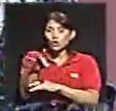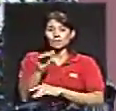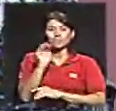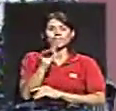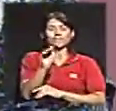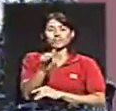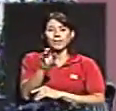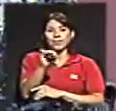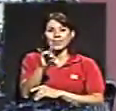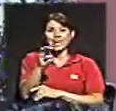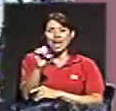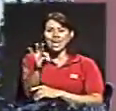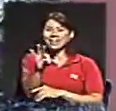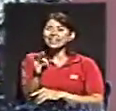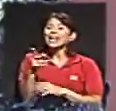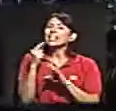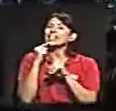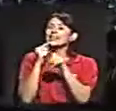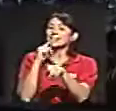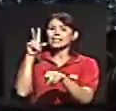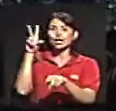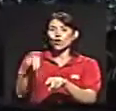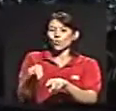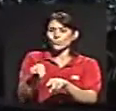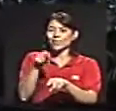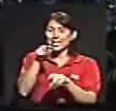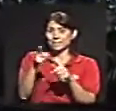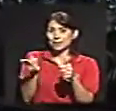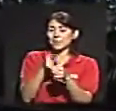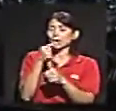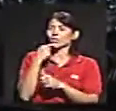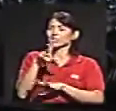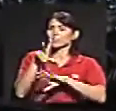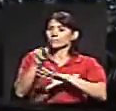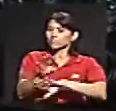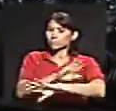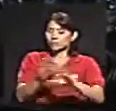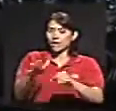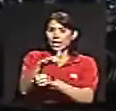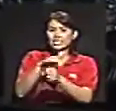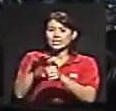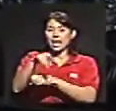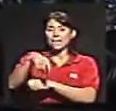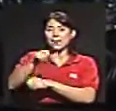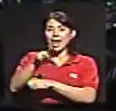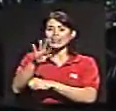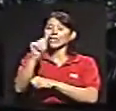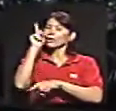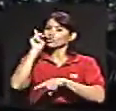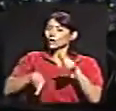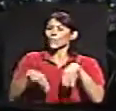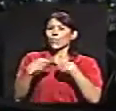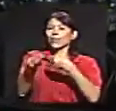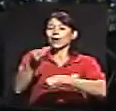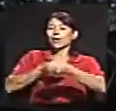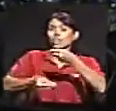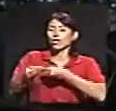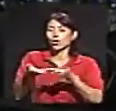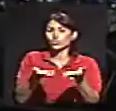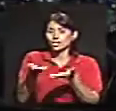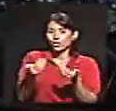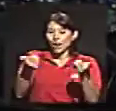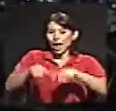dice no. El MINAET es el primero que da como una luz de alerta y dice Isla Plata no se puede concesionar. Es decir, para ponerlo en claro a